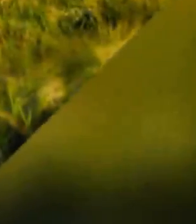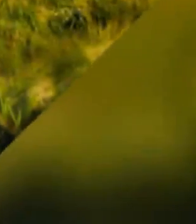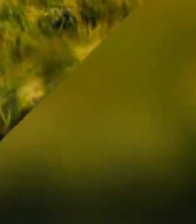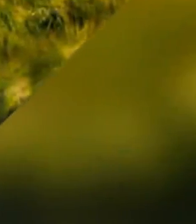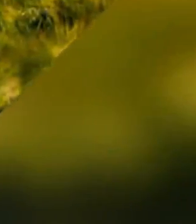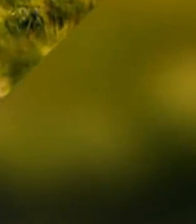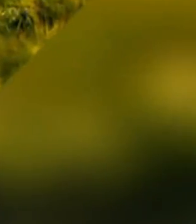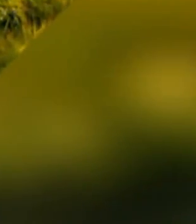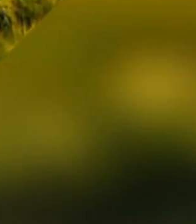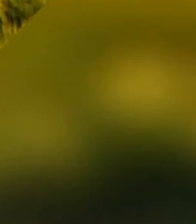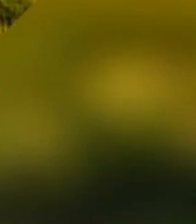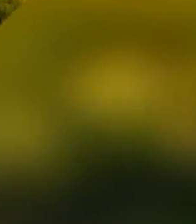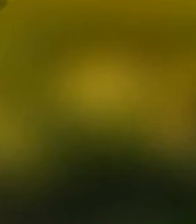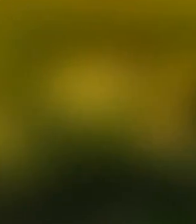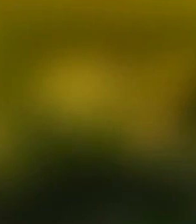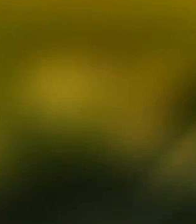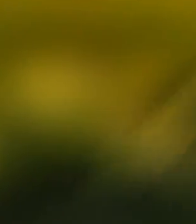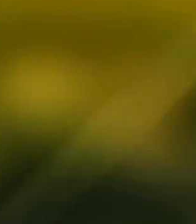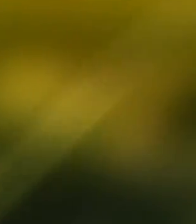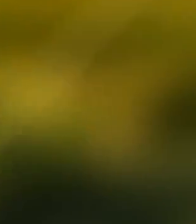Aprende a refugiarte en ti.